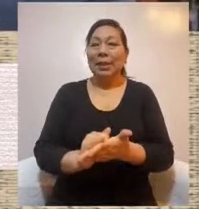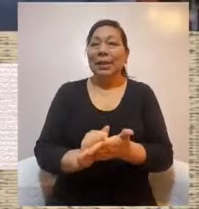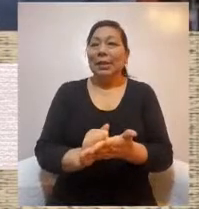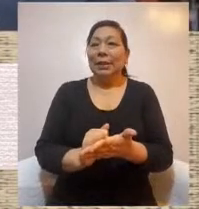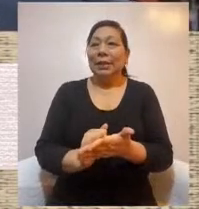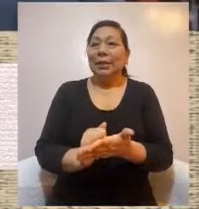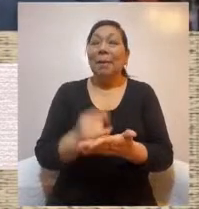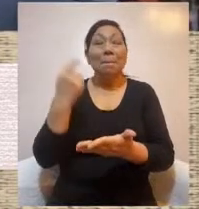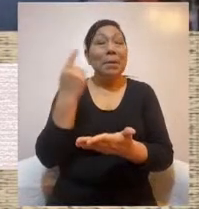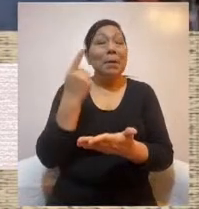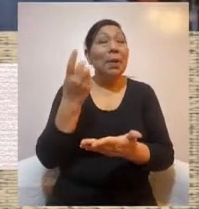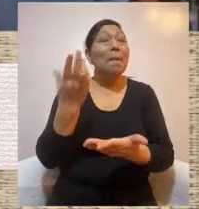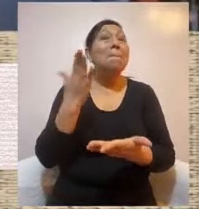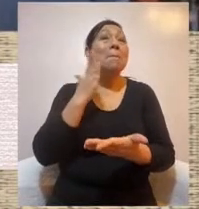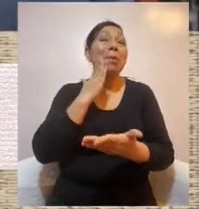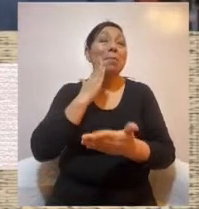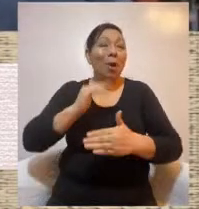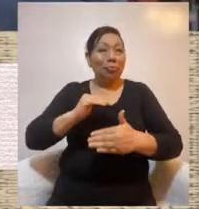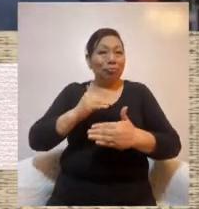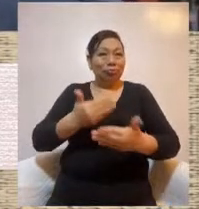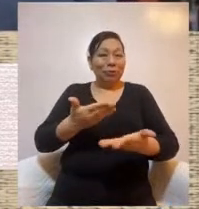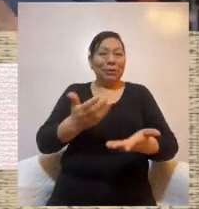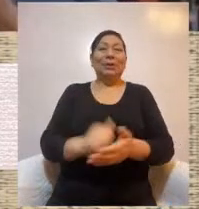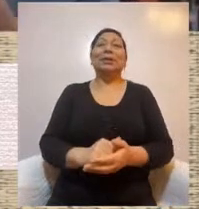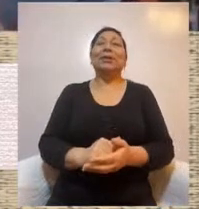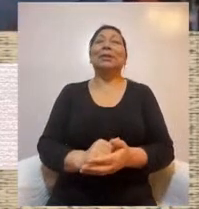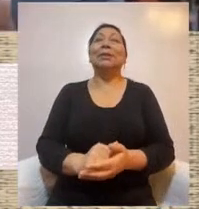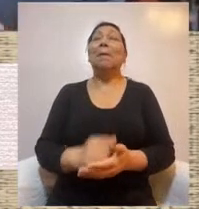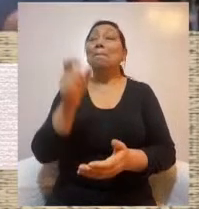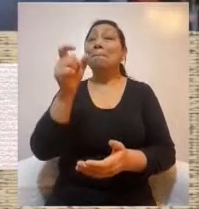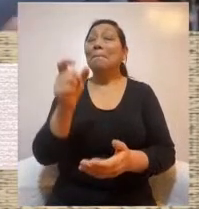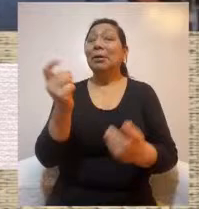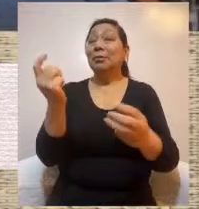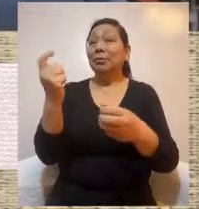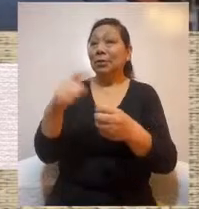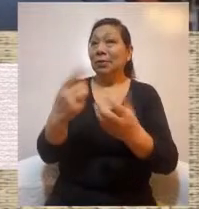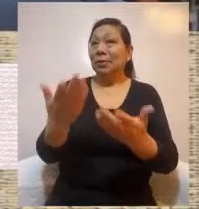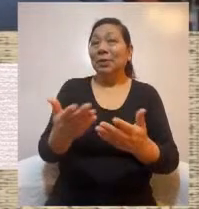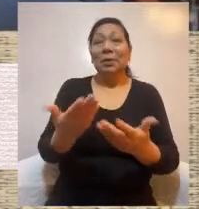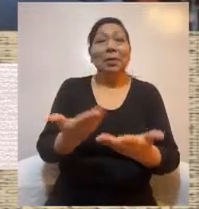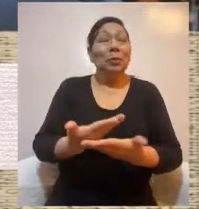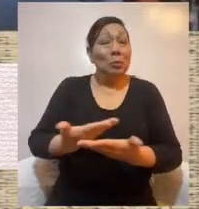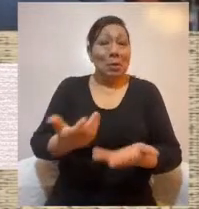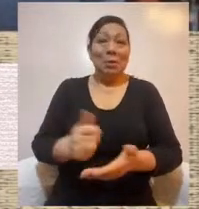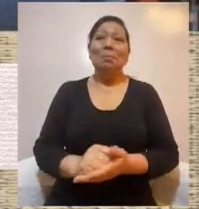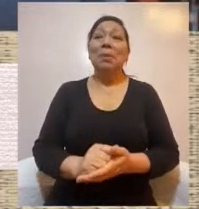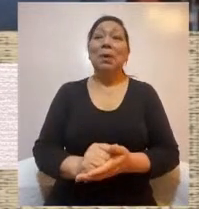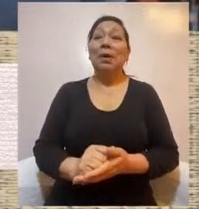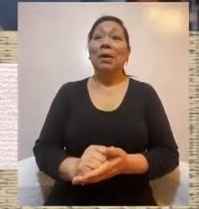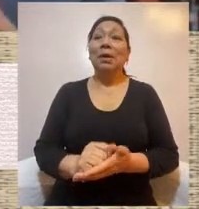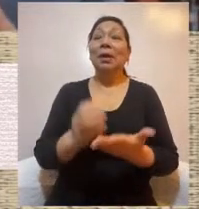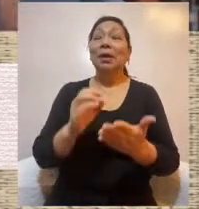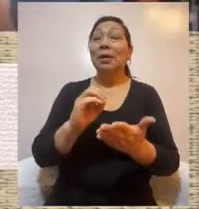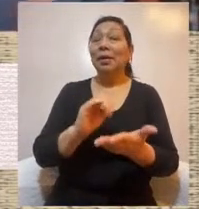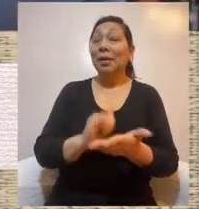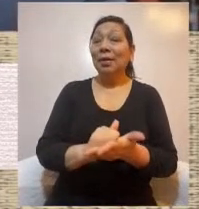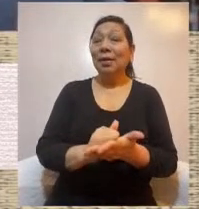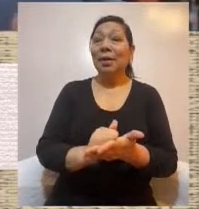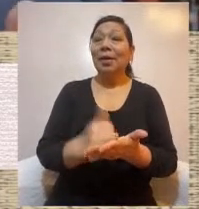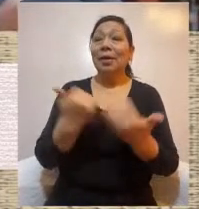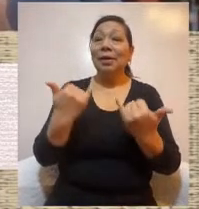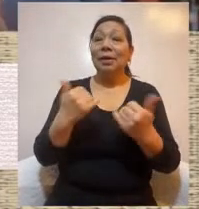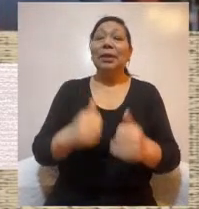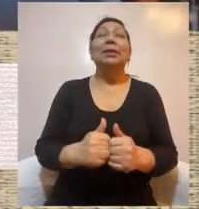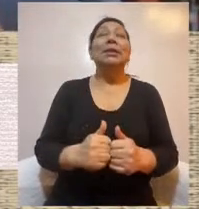su situación de primero madre gestante y luego de persona que estaba en un estado puerperal. Y claro, evidentemente